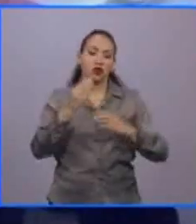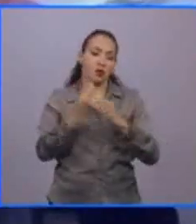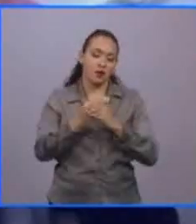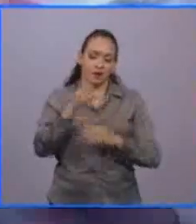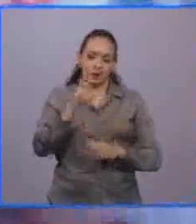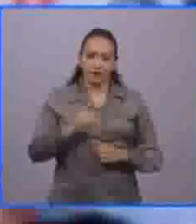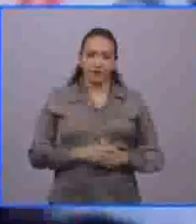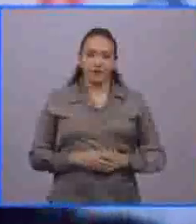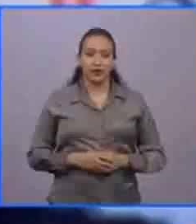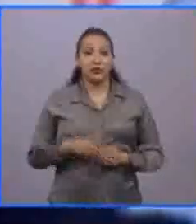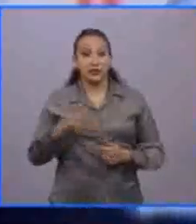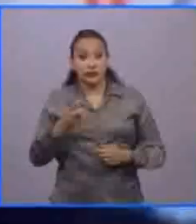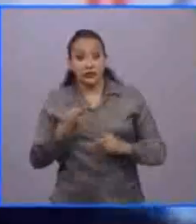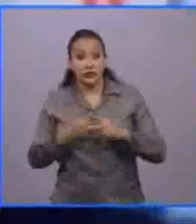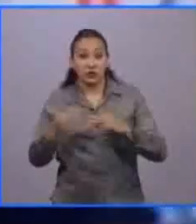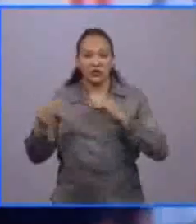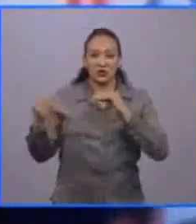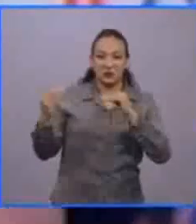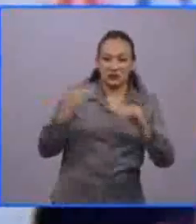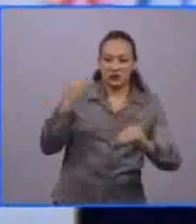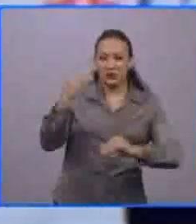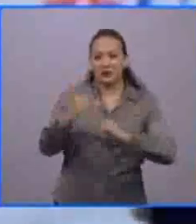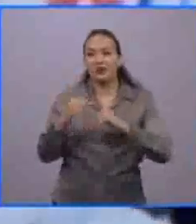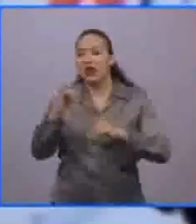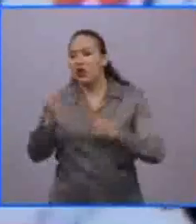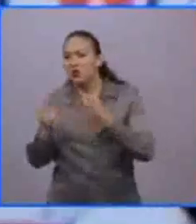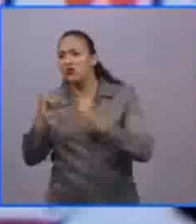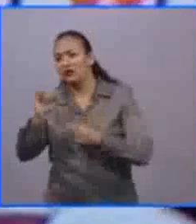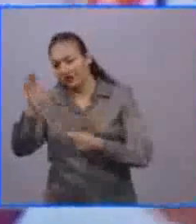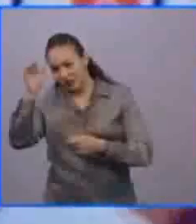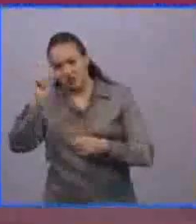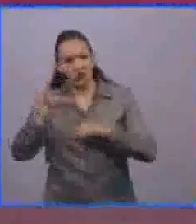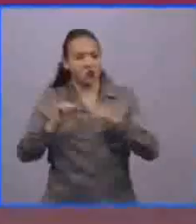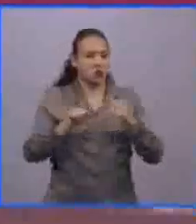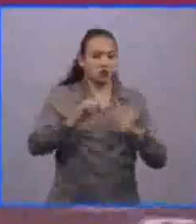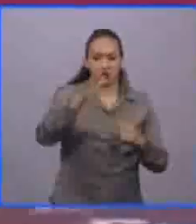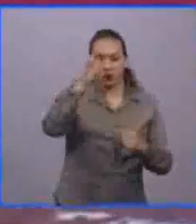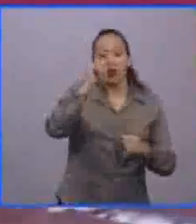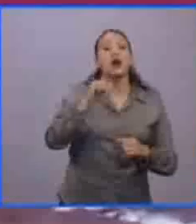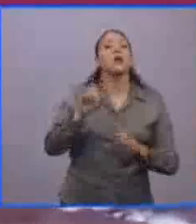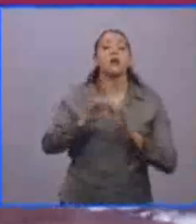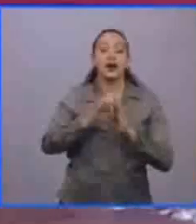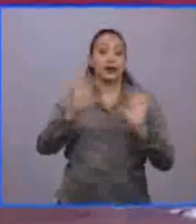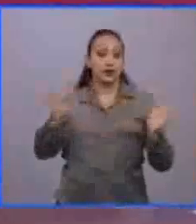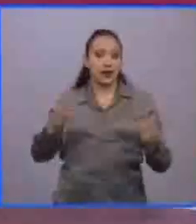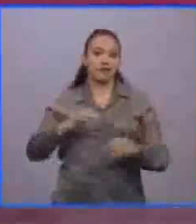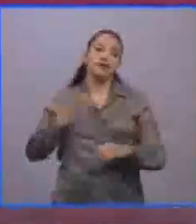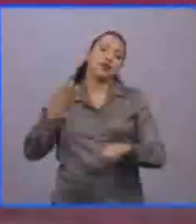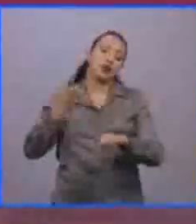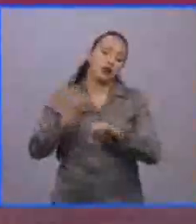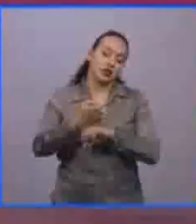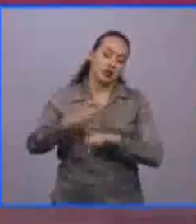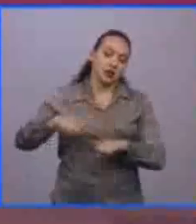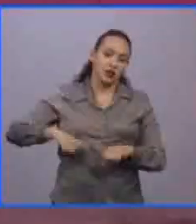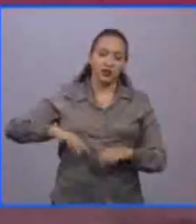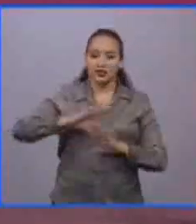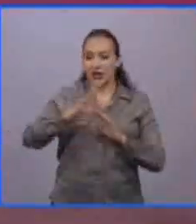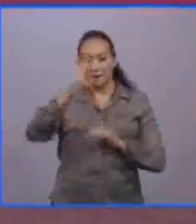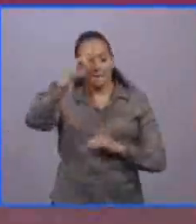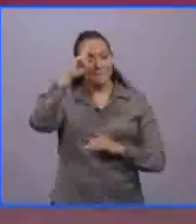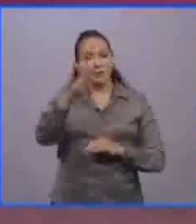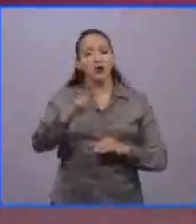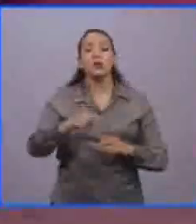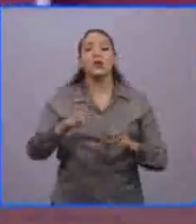En medio de un ríspido debate se aprobó la iniciativa que prohíbe en el Estado los espectáculos públicos o privados en los que se